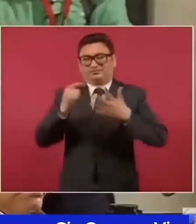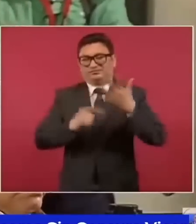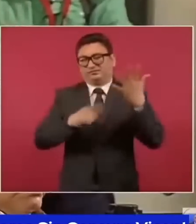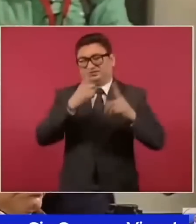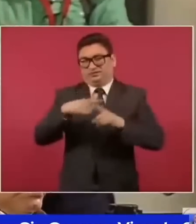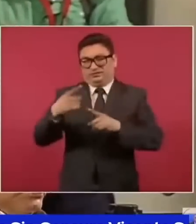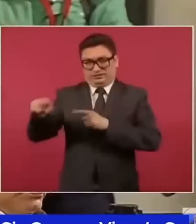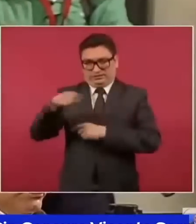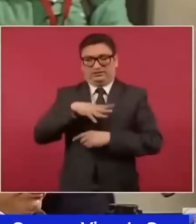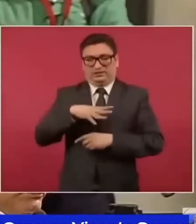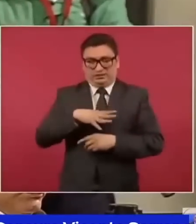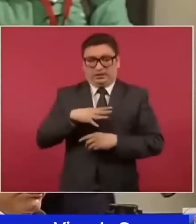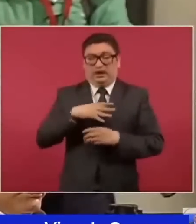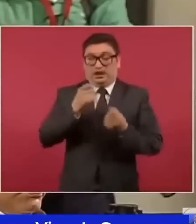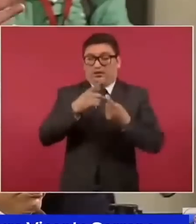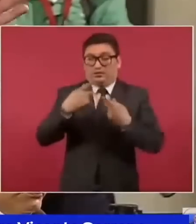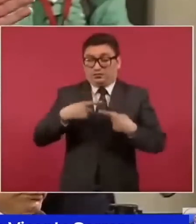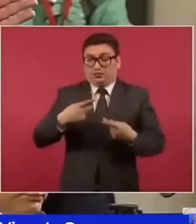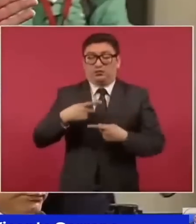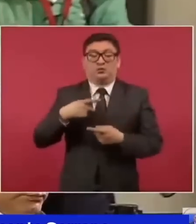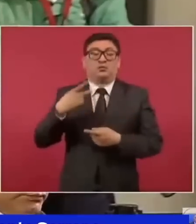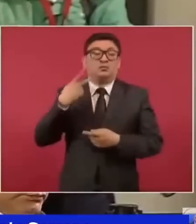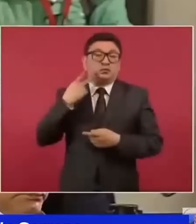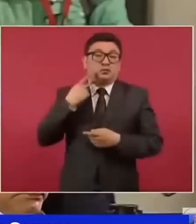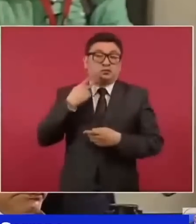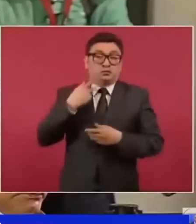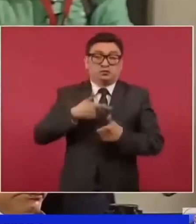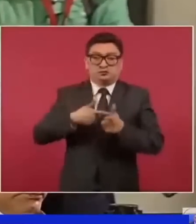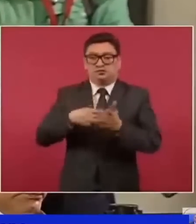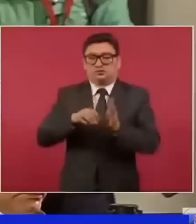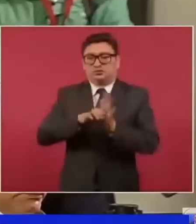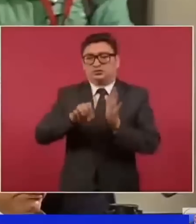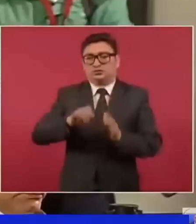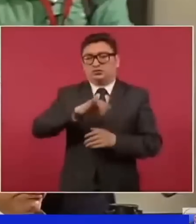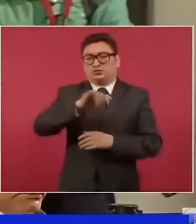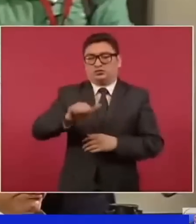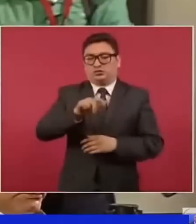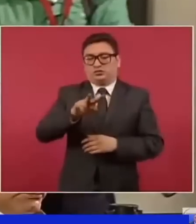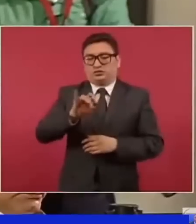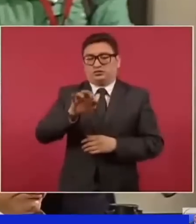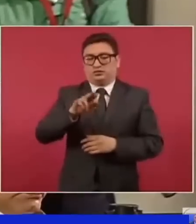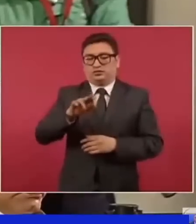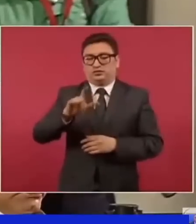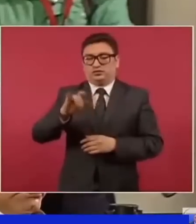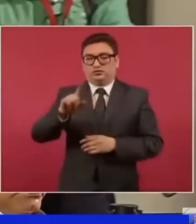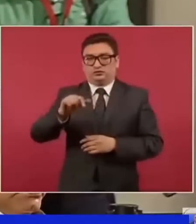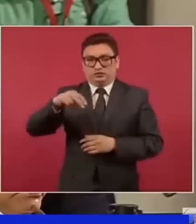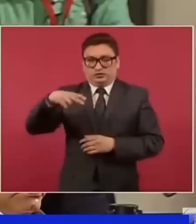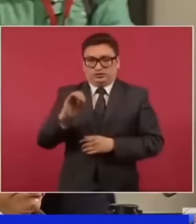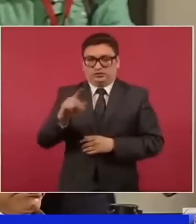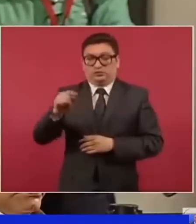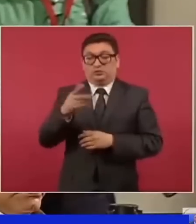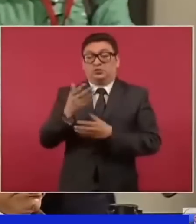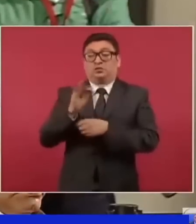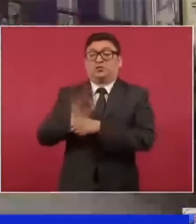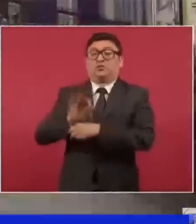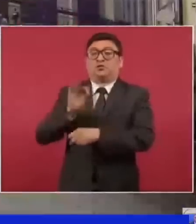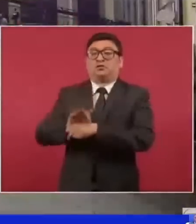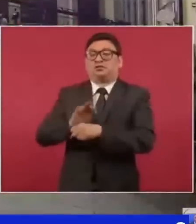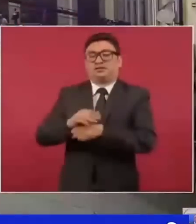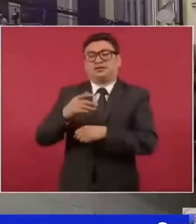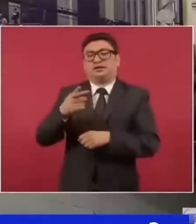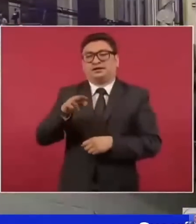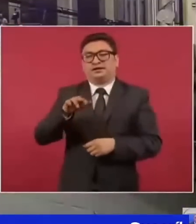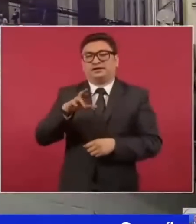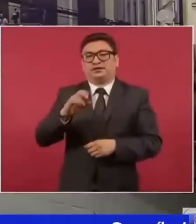activos hoy en la política, como Javier Lozano, por ejemplo, que en algún momento ha defendido a Genaro García